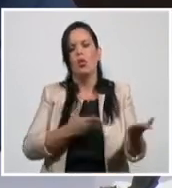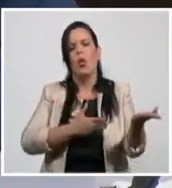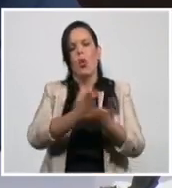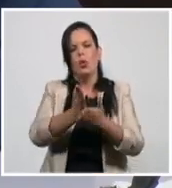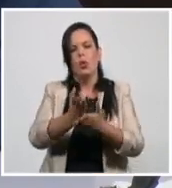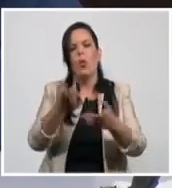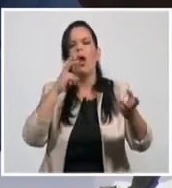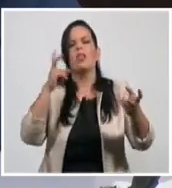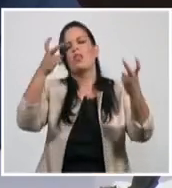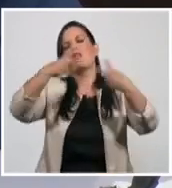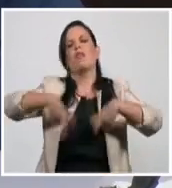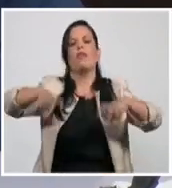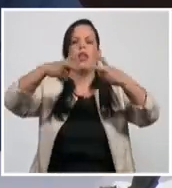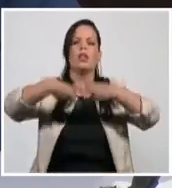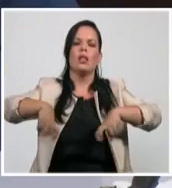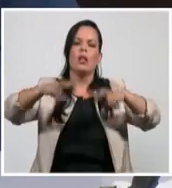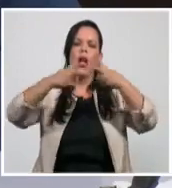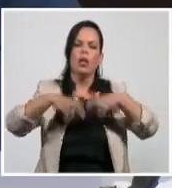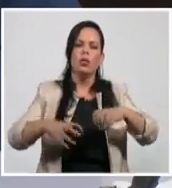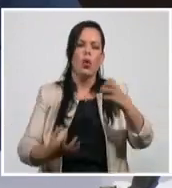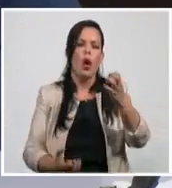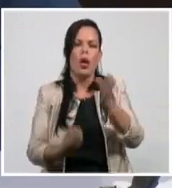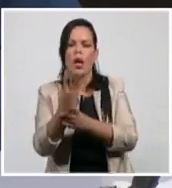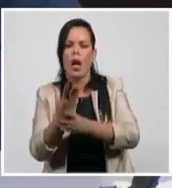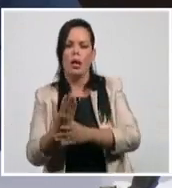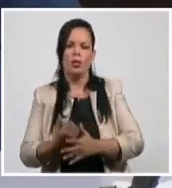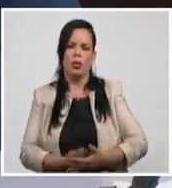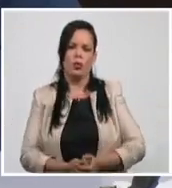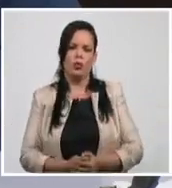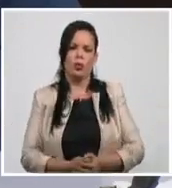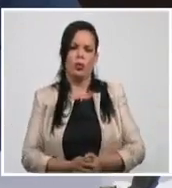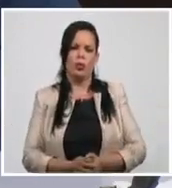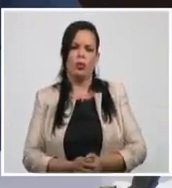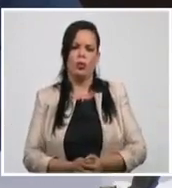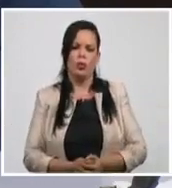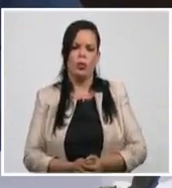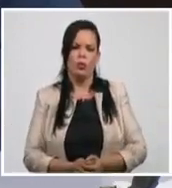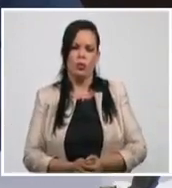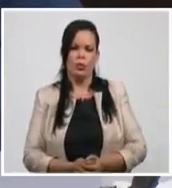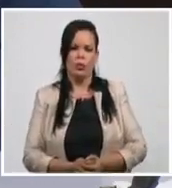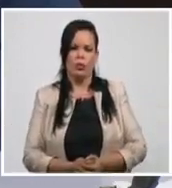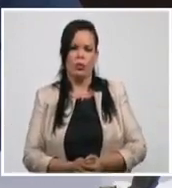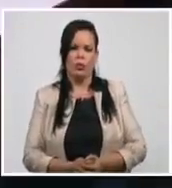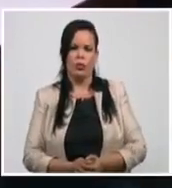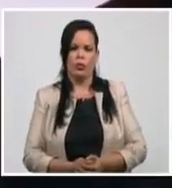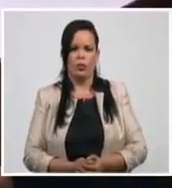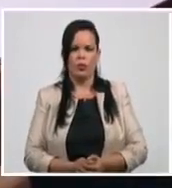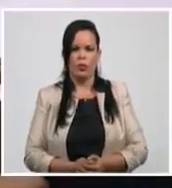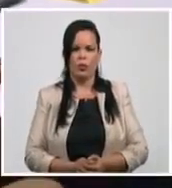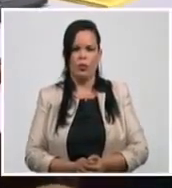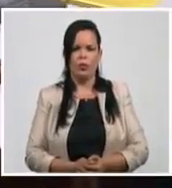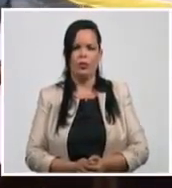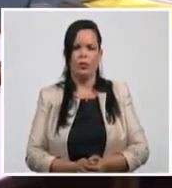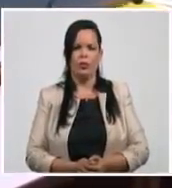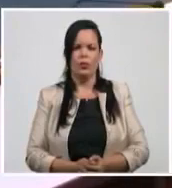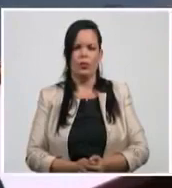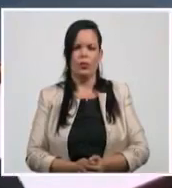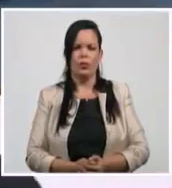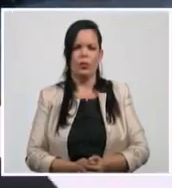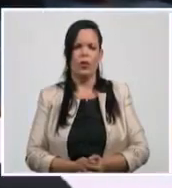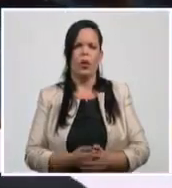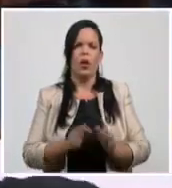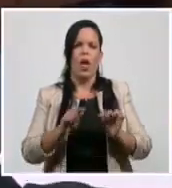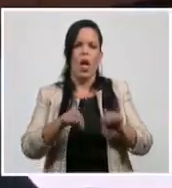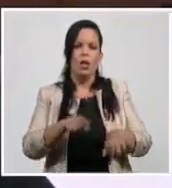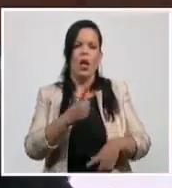buscar soluciones y generar contenidos que nos permitan tocar esa fibra. Y dentro de ello, el